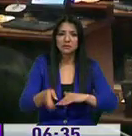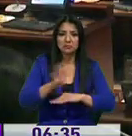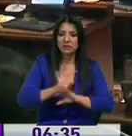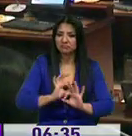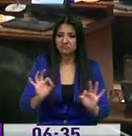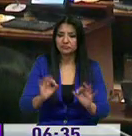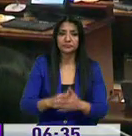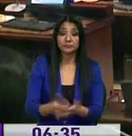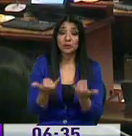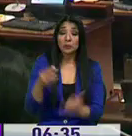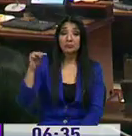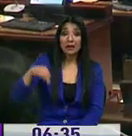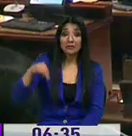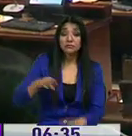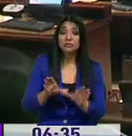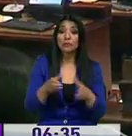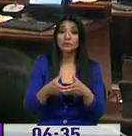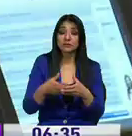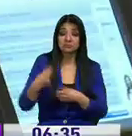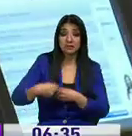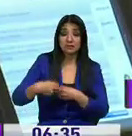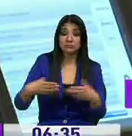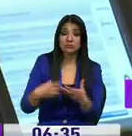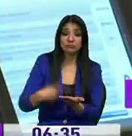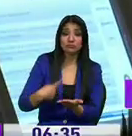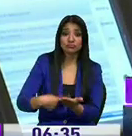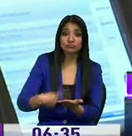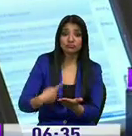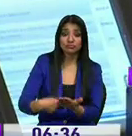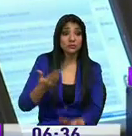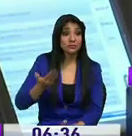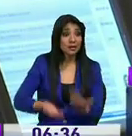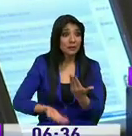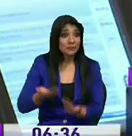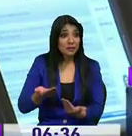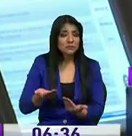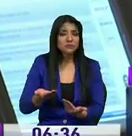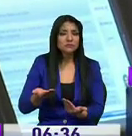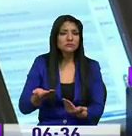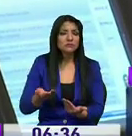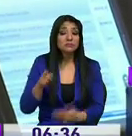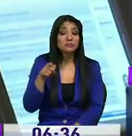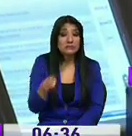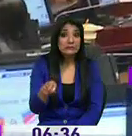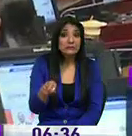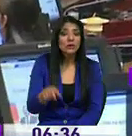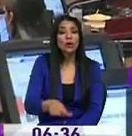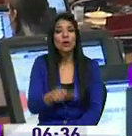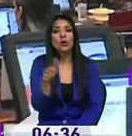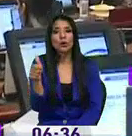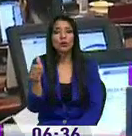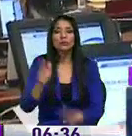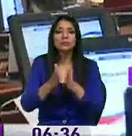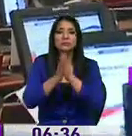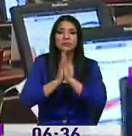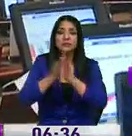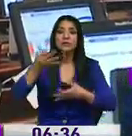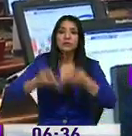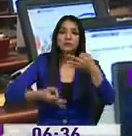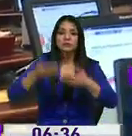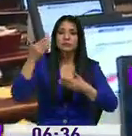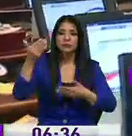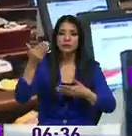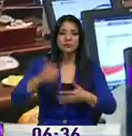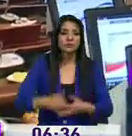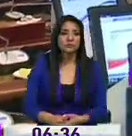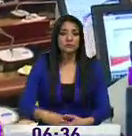martes se espera que la comisión de participación sesiones y analice también la posibilidad de impulsar por este lado otro pedido de juicio político por